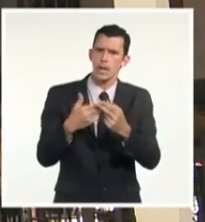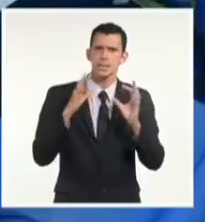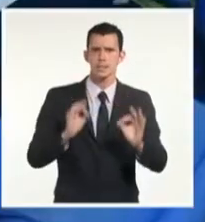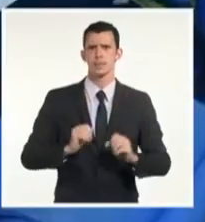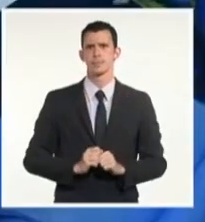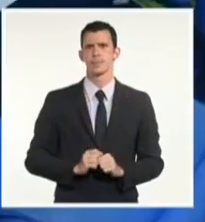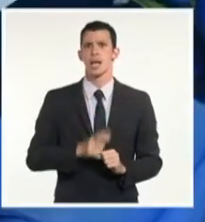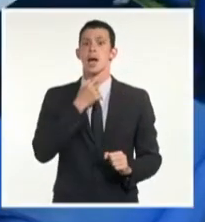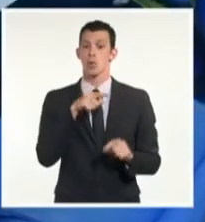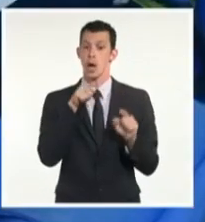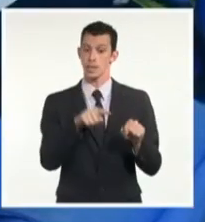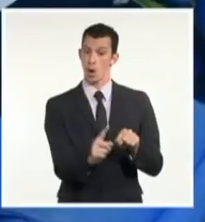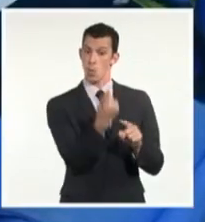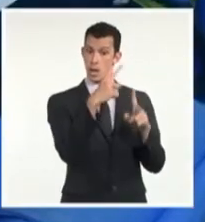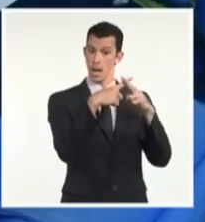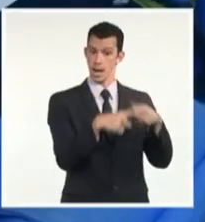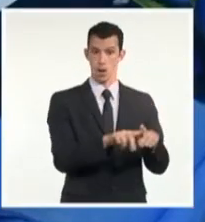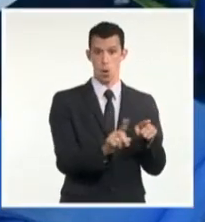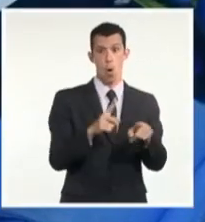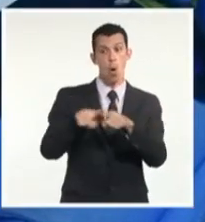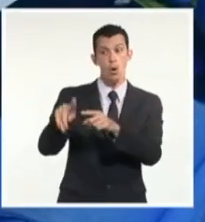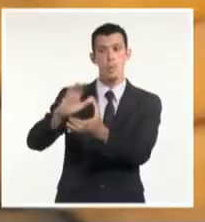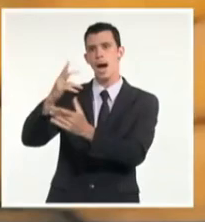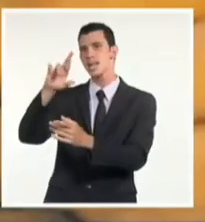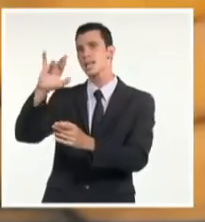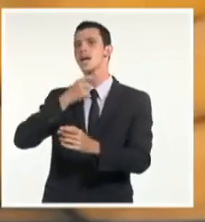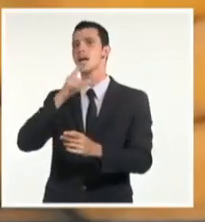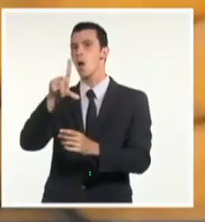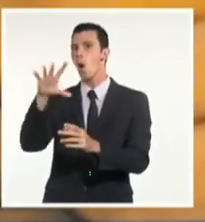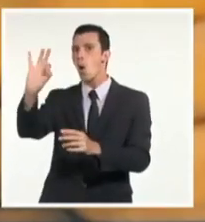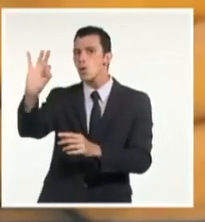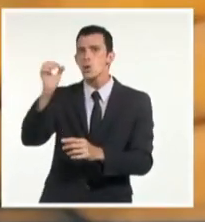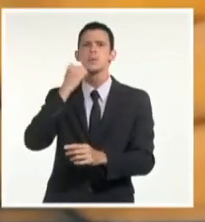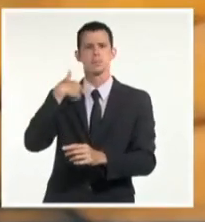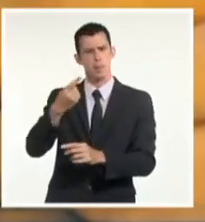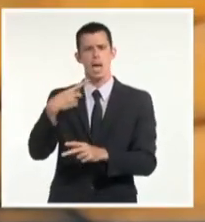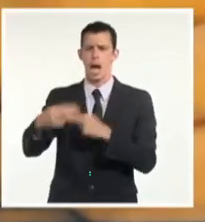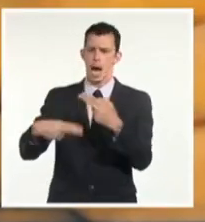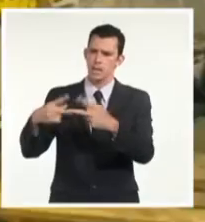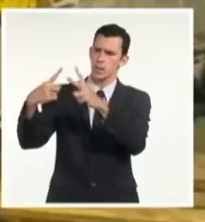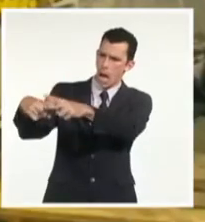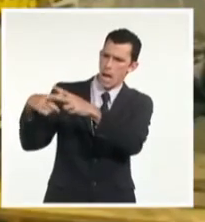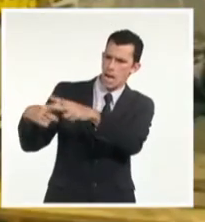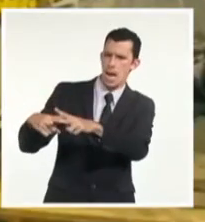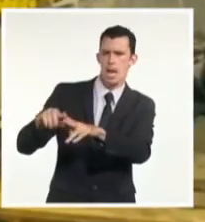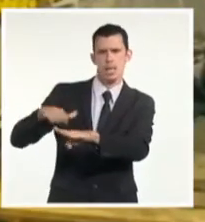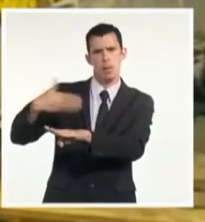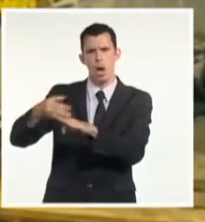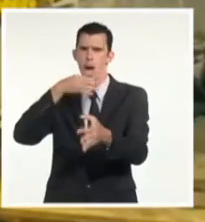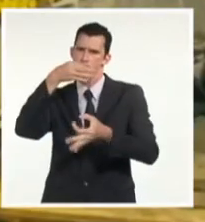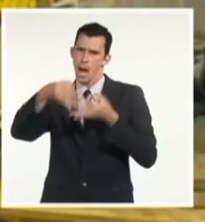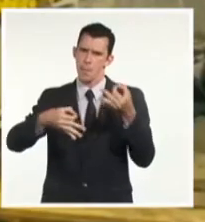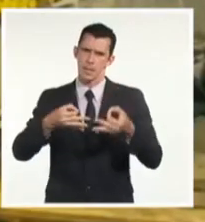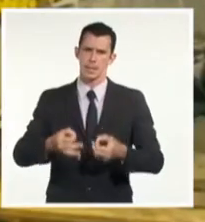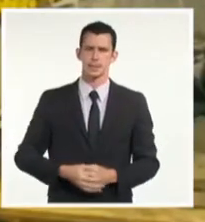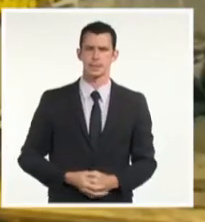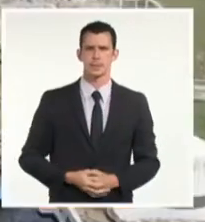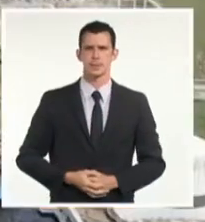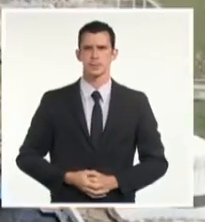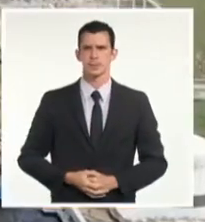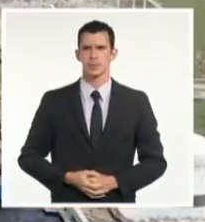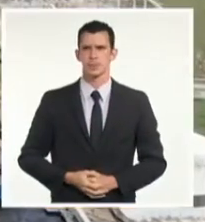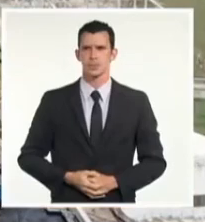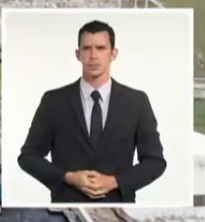8. Este es un reporte con la cooperación de los camarógrafos de Telecristal, Eddie de la Pera y